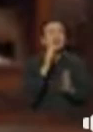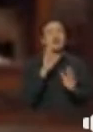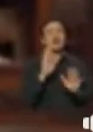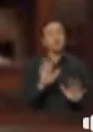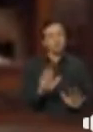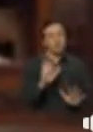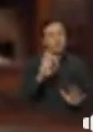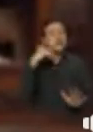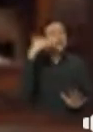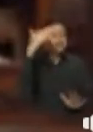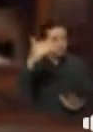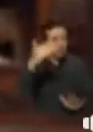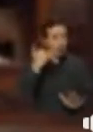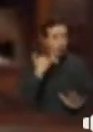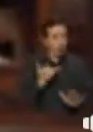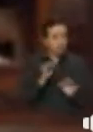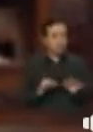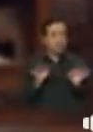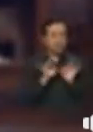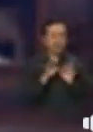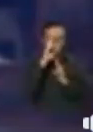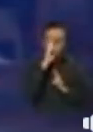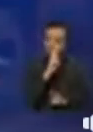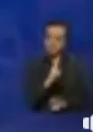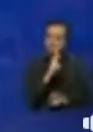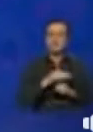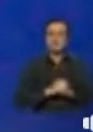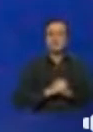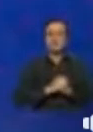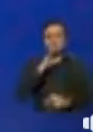ahora hagamos lo correcto. Buenas noches.